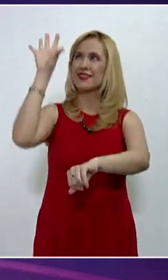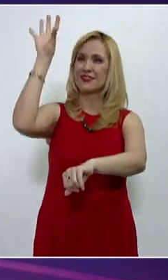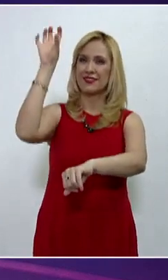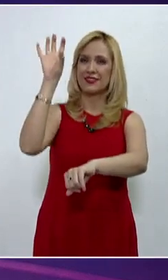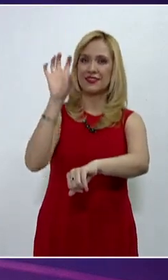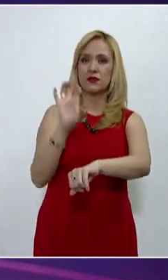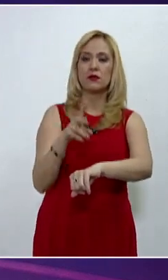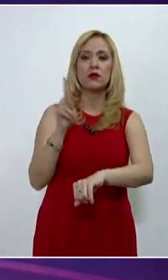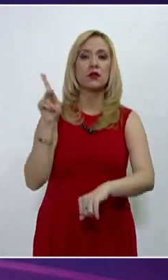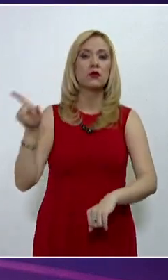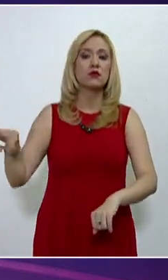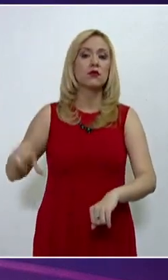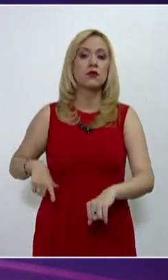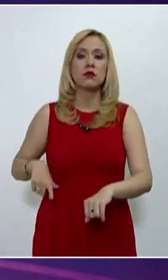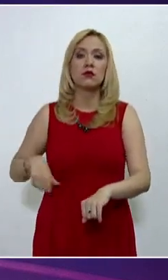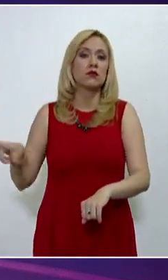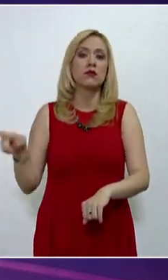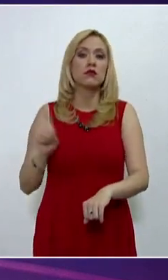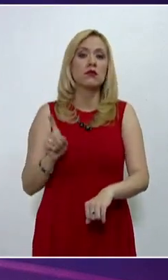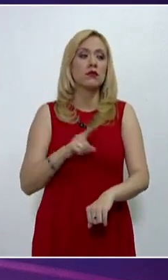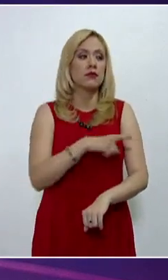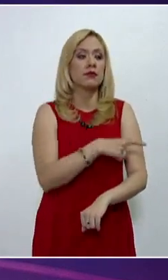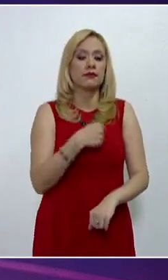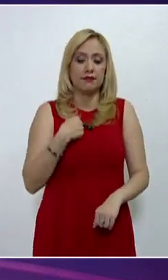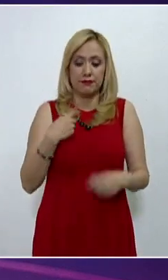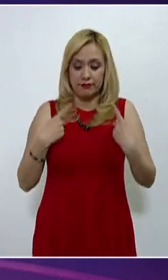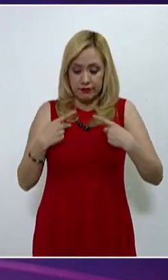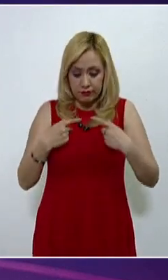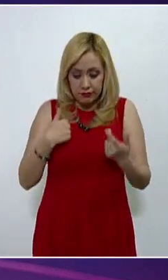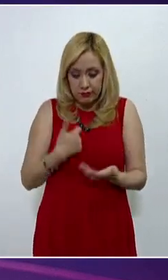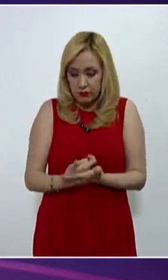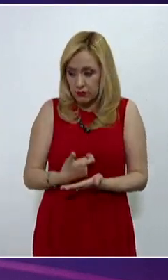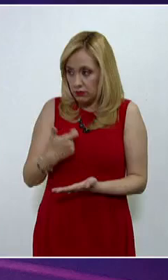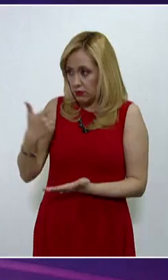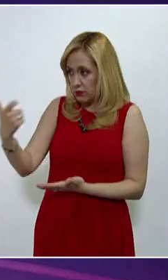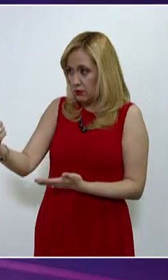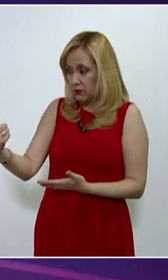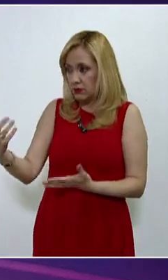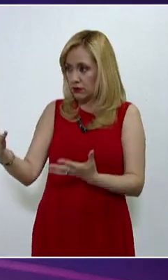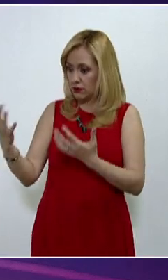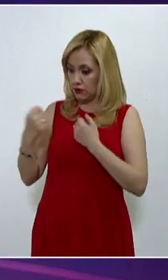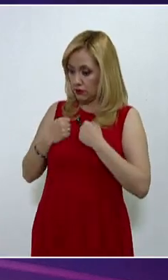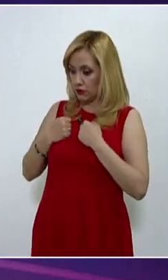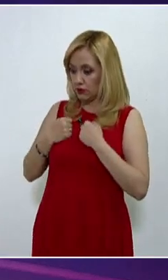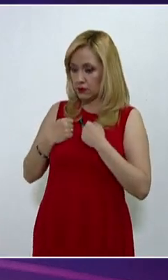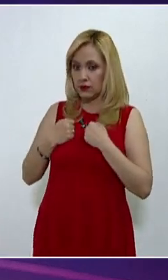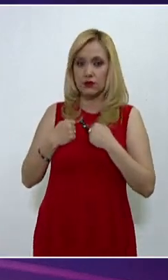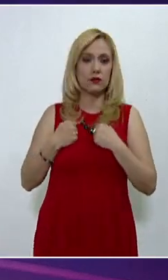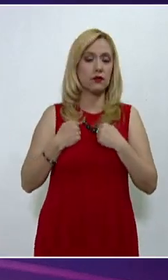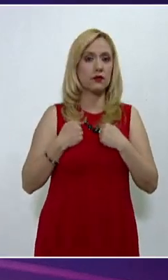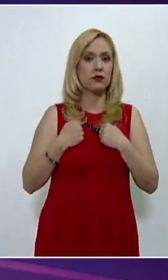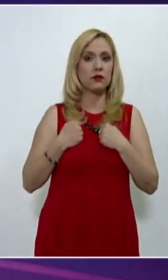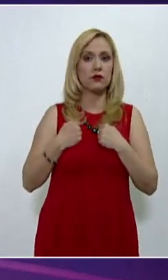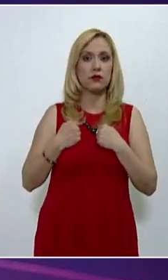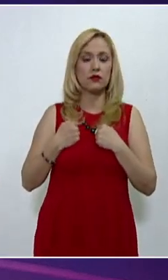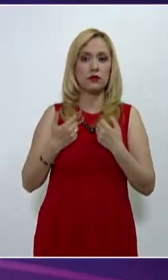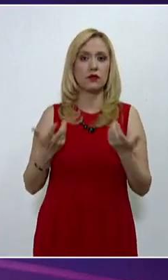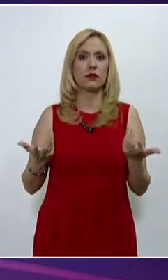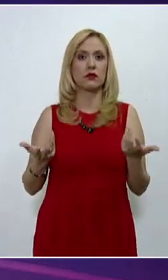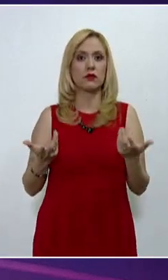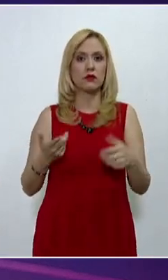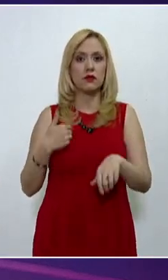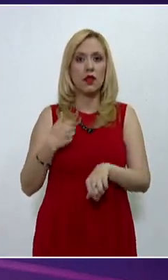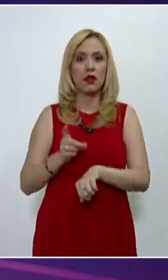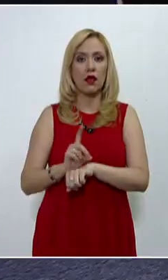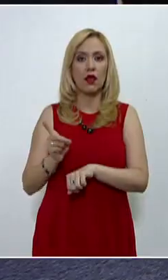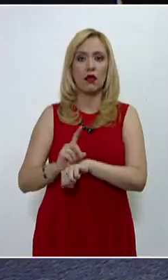sufragar el propio detenido y terminaban pagando lo mismo que cuesta detener a una persona en prisión preventiva, terminaba pagando lo mismo.